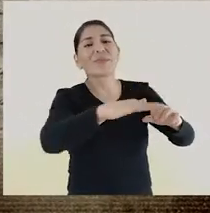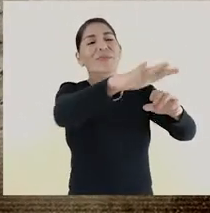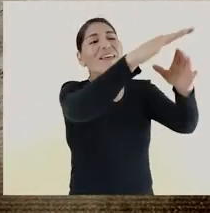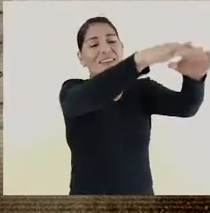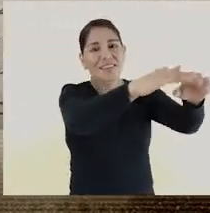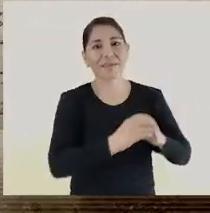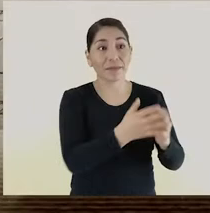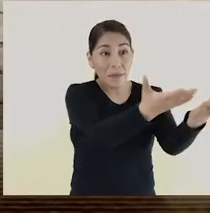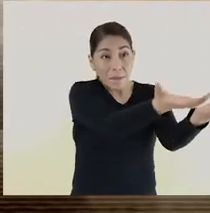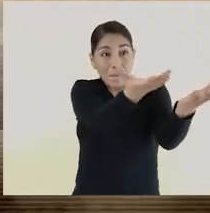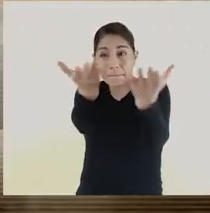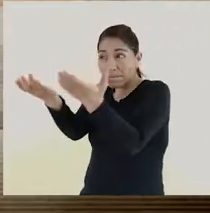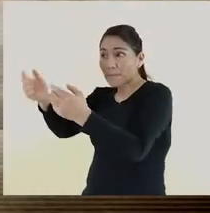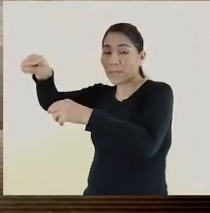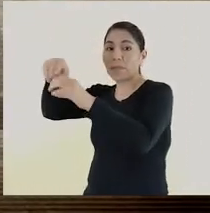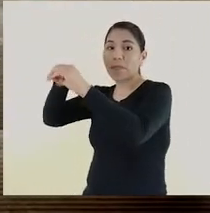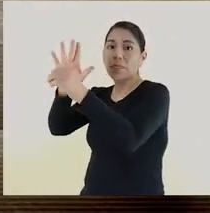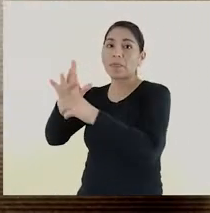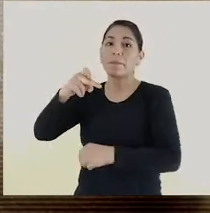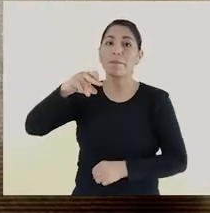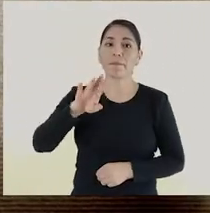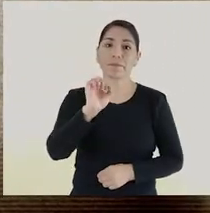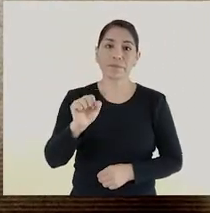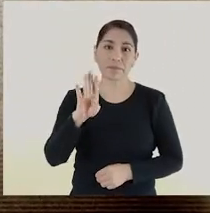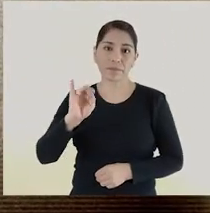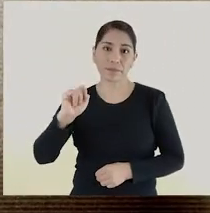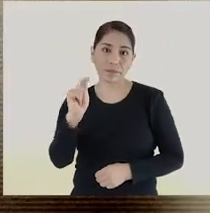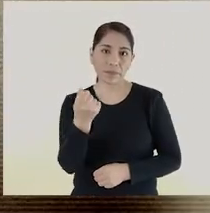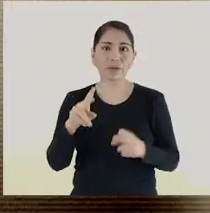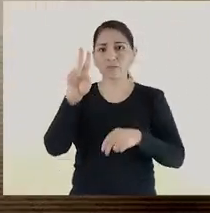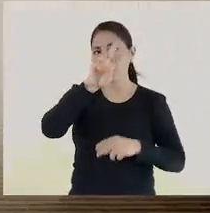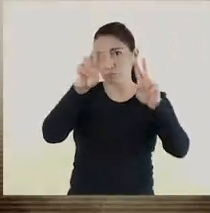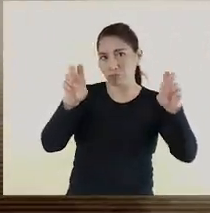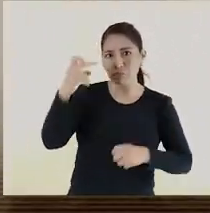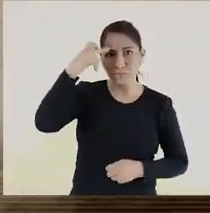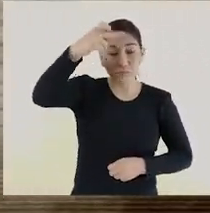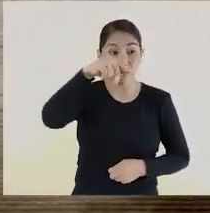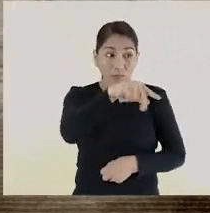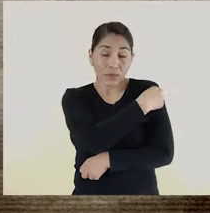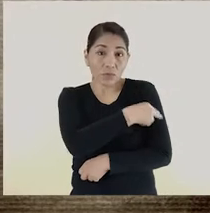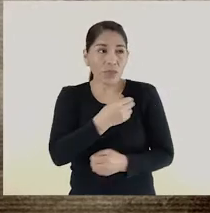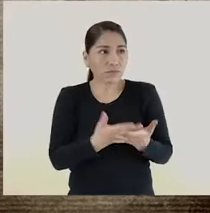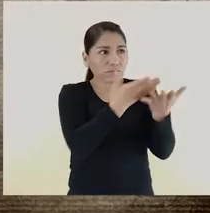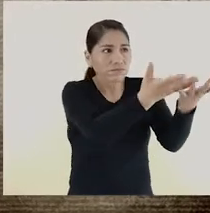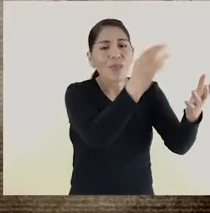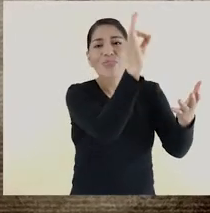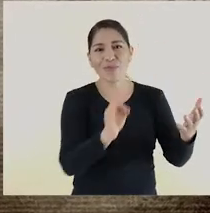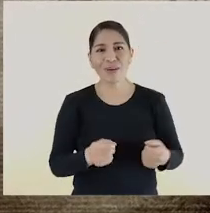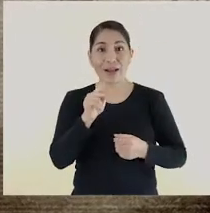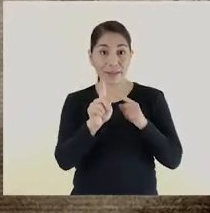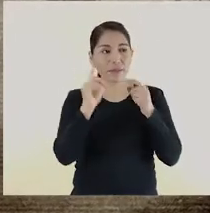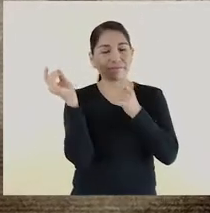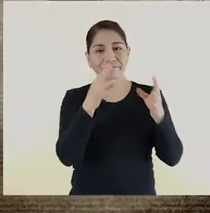se colocó en el patio de este lugar y luego se trasladó al cementerio Presbítero Maestro. Por temas políticos, el hospital nunca